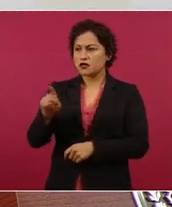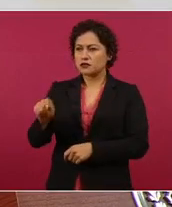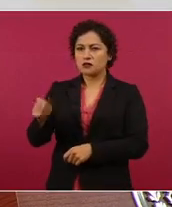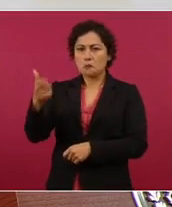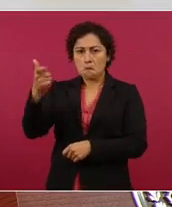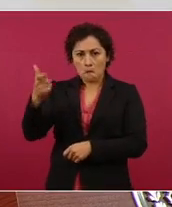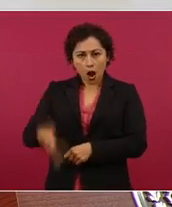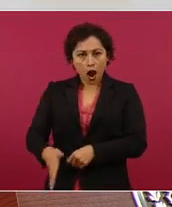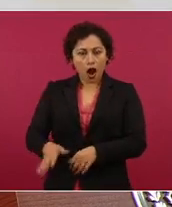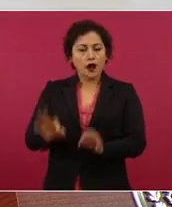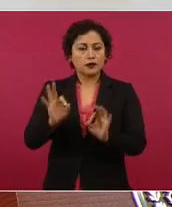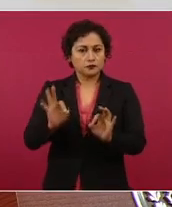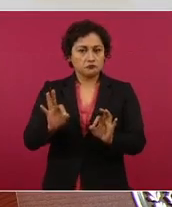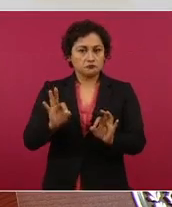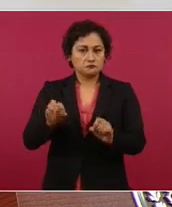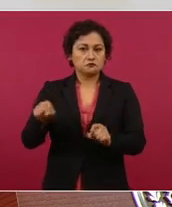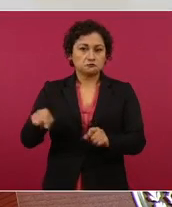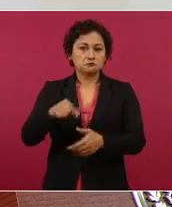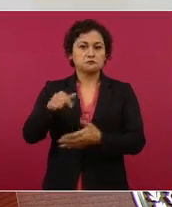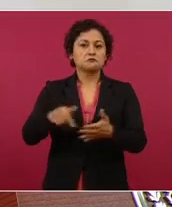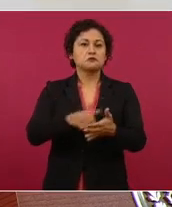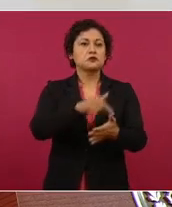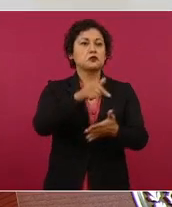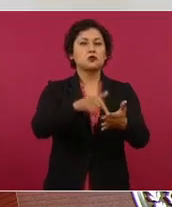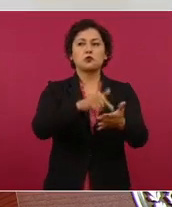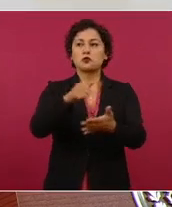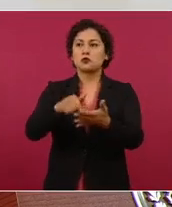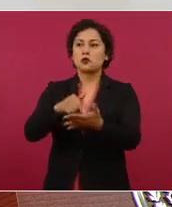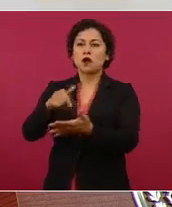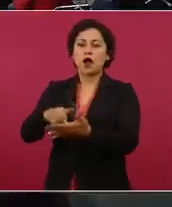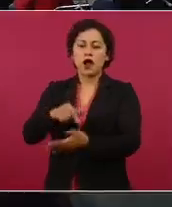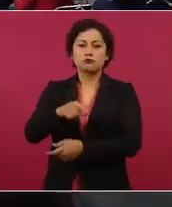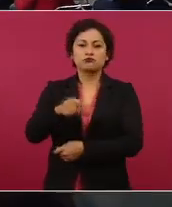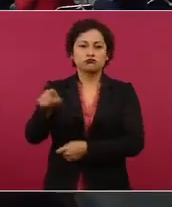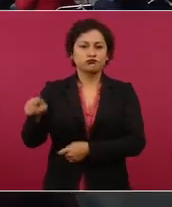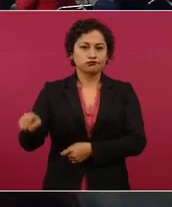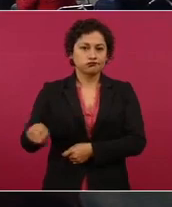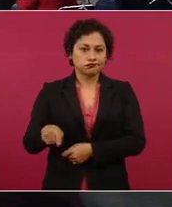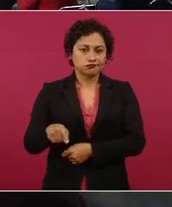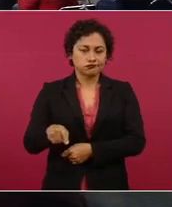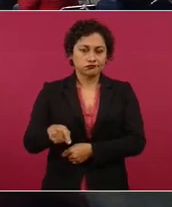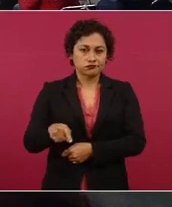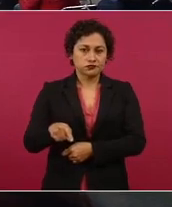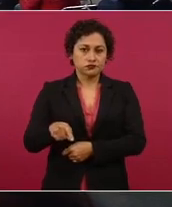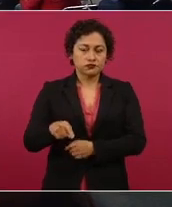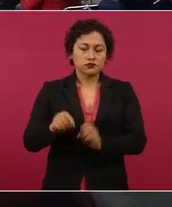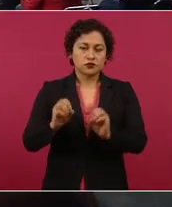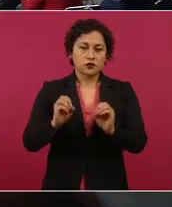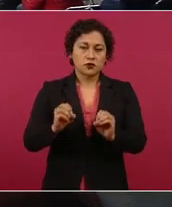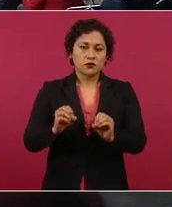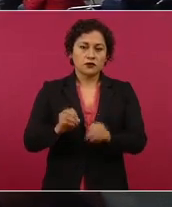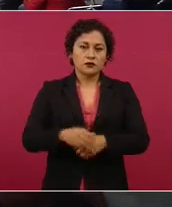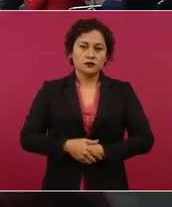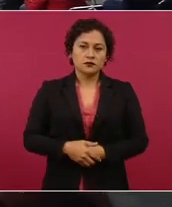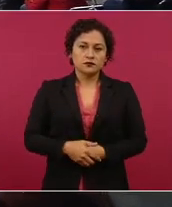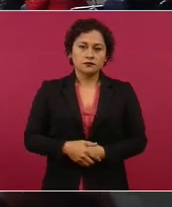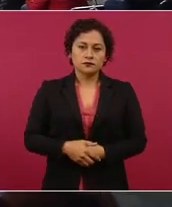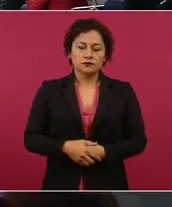de las colonias o en las tiendas